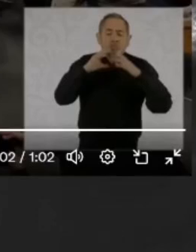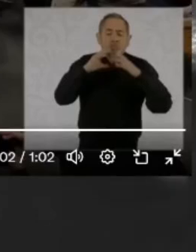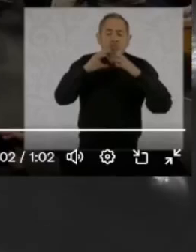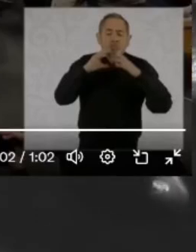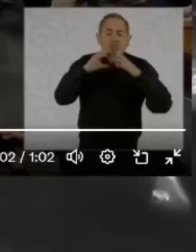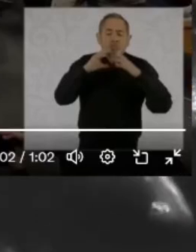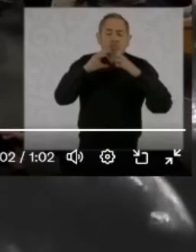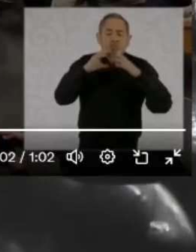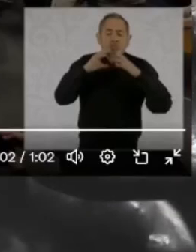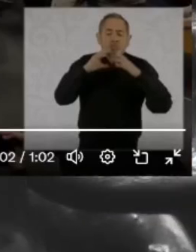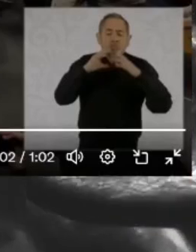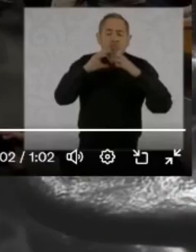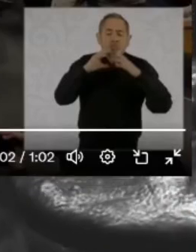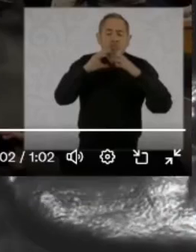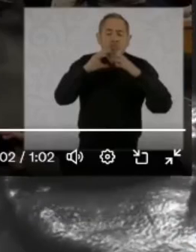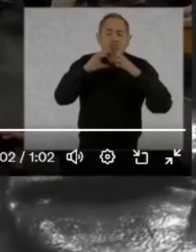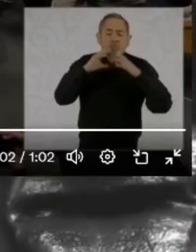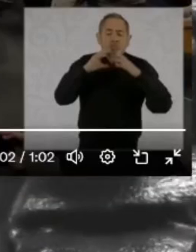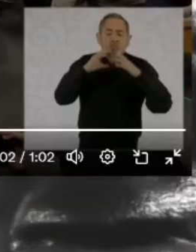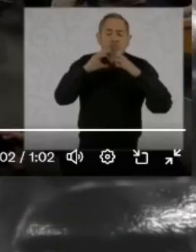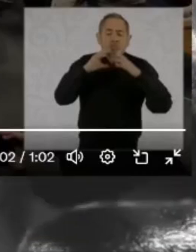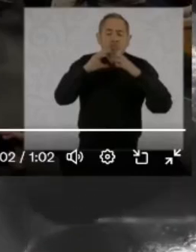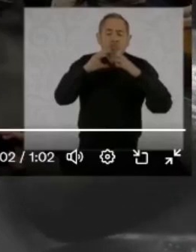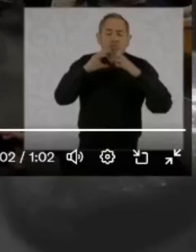Tlalpan. Inclusive esta parte